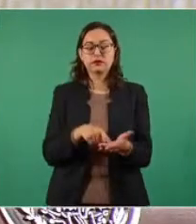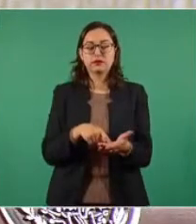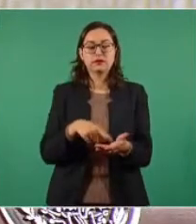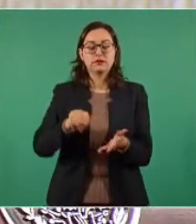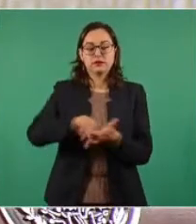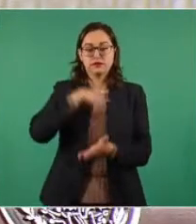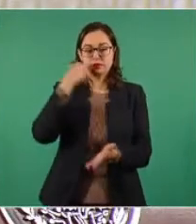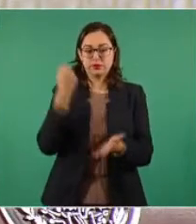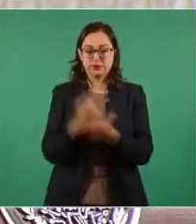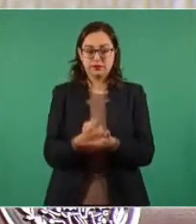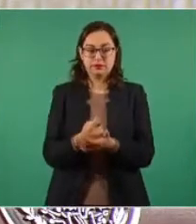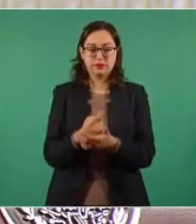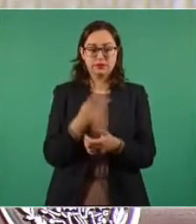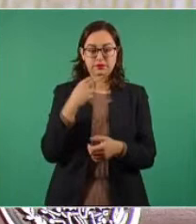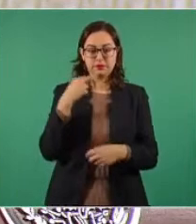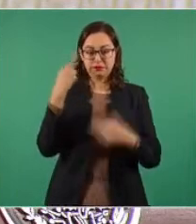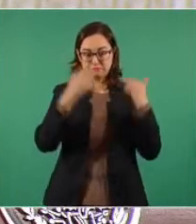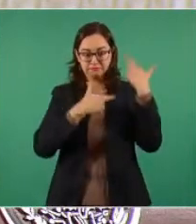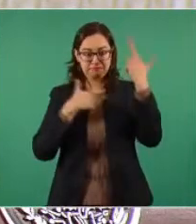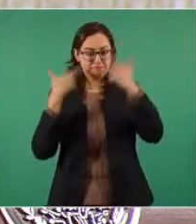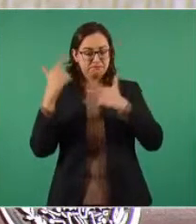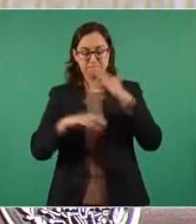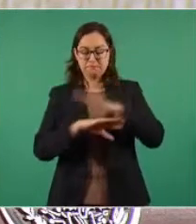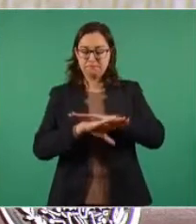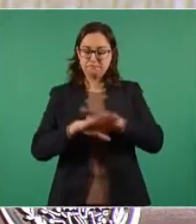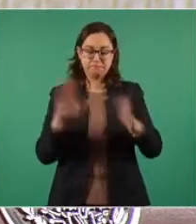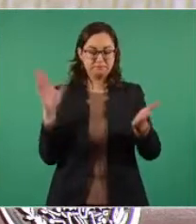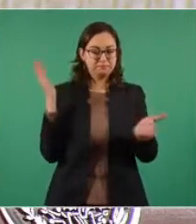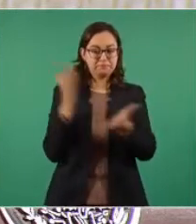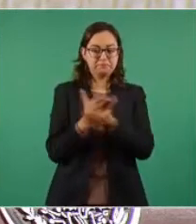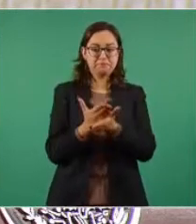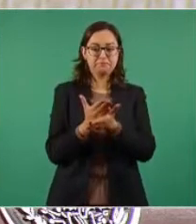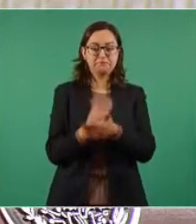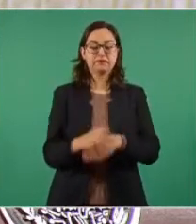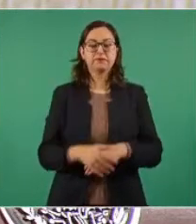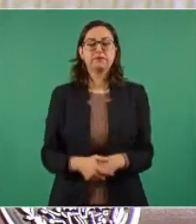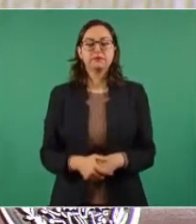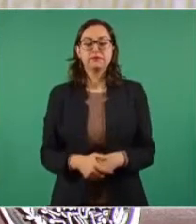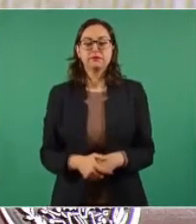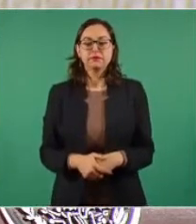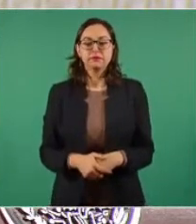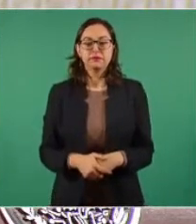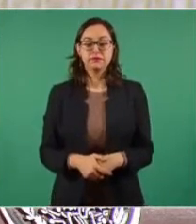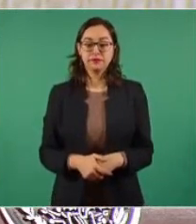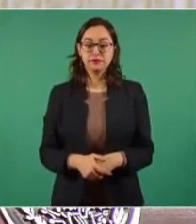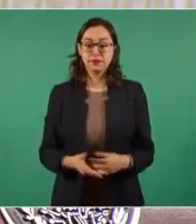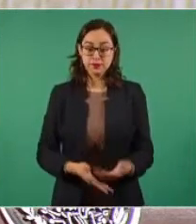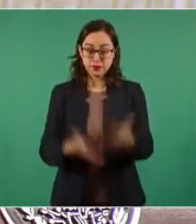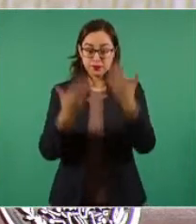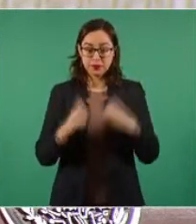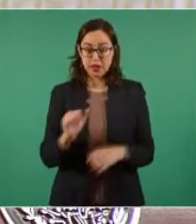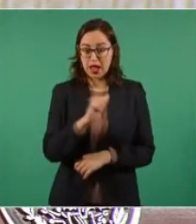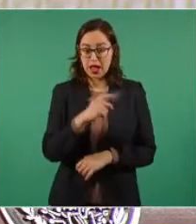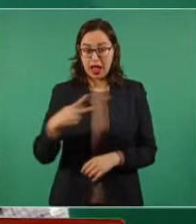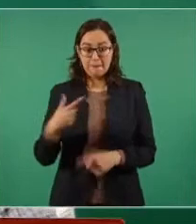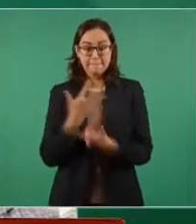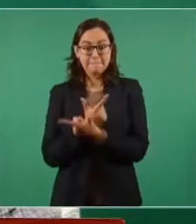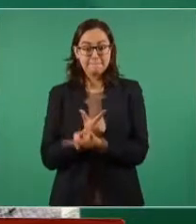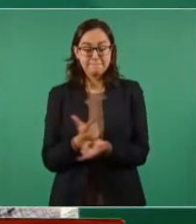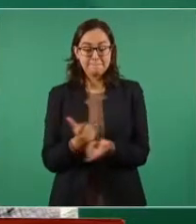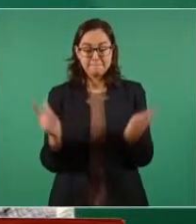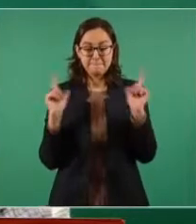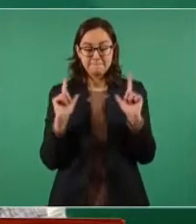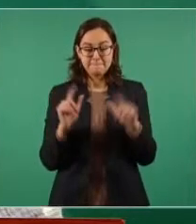tamaulipas de gustavo díaz ordaz tamaulipas si vemos los precios sin ver el margen 1799